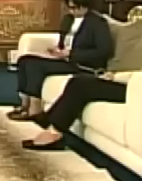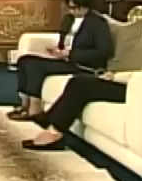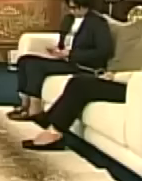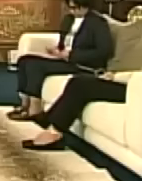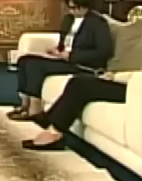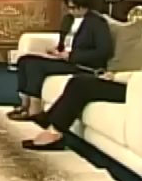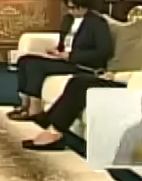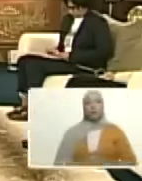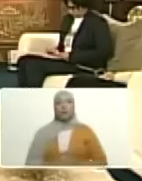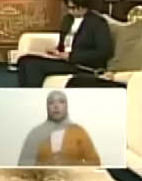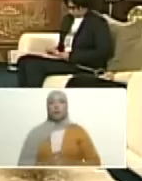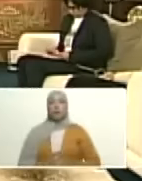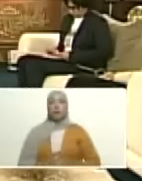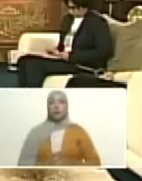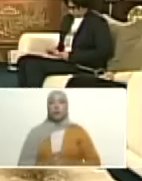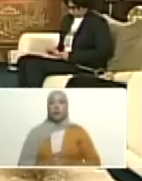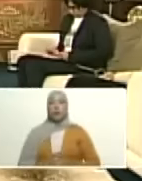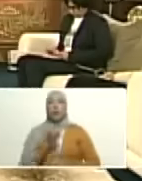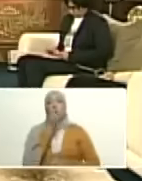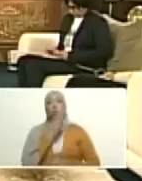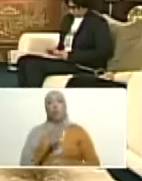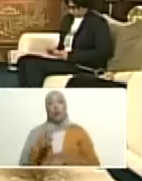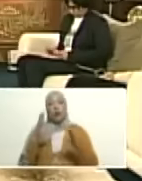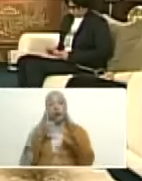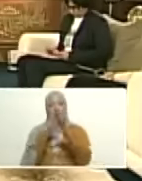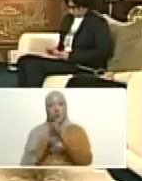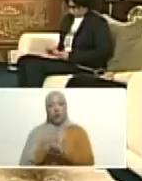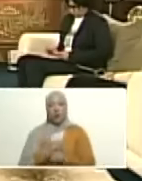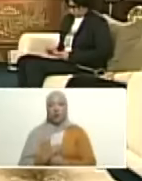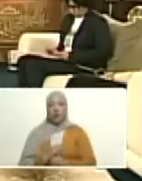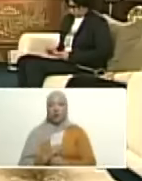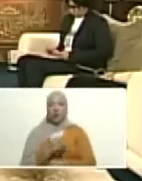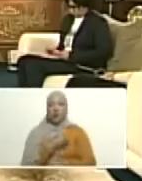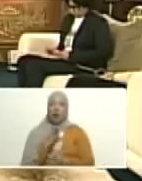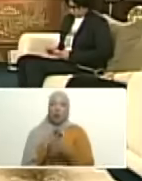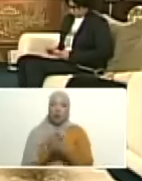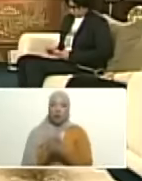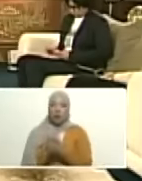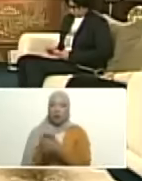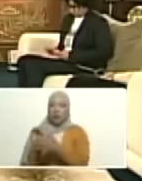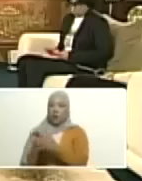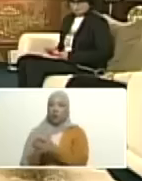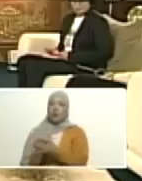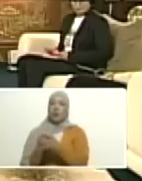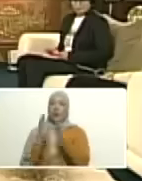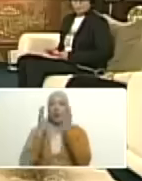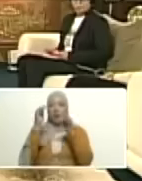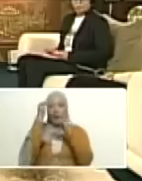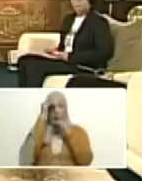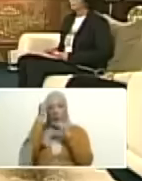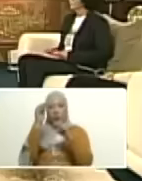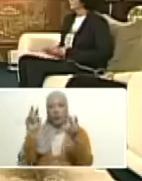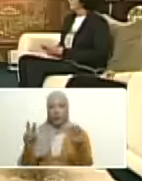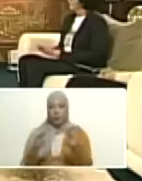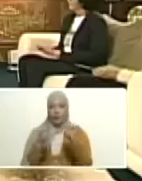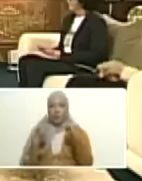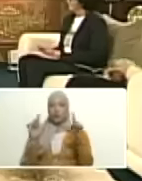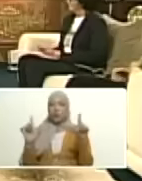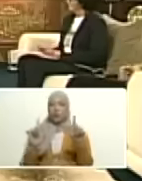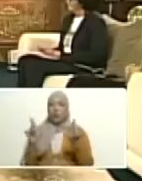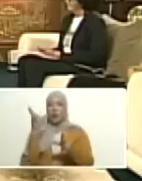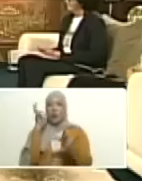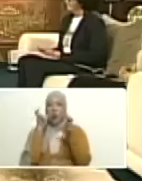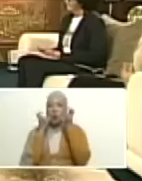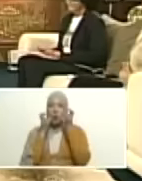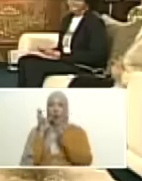todos, a todas, queridos compatriotas que nos ven y nos